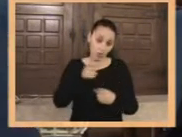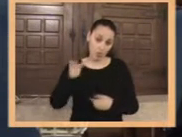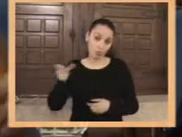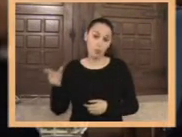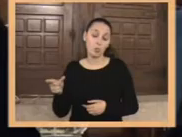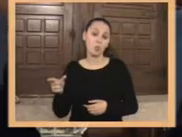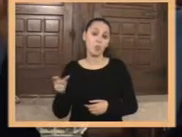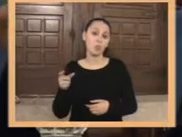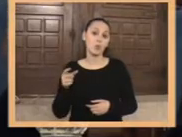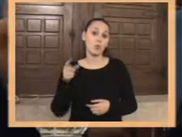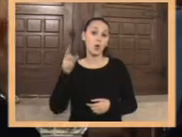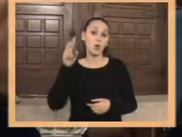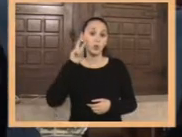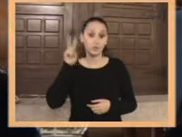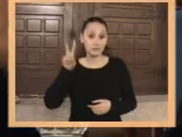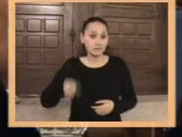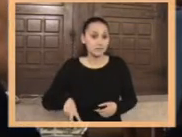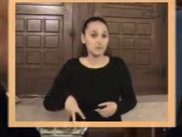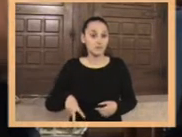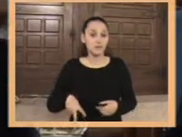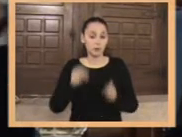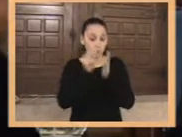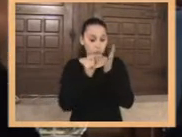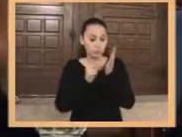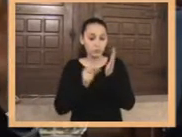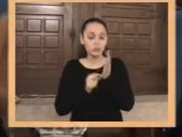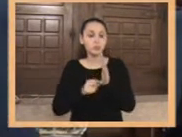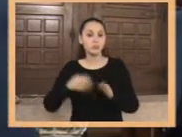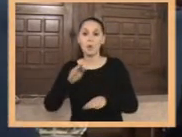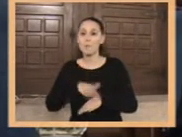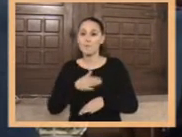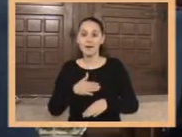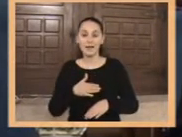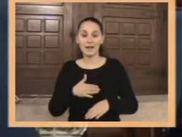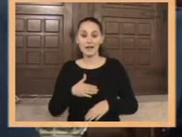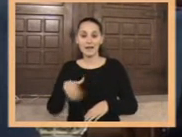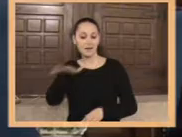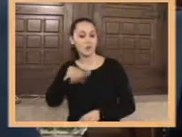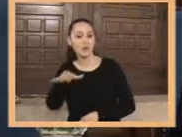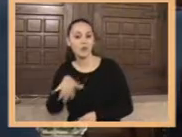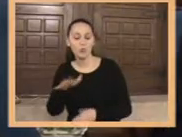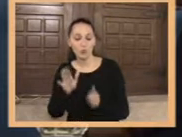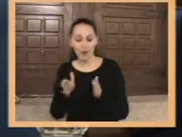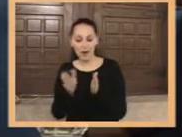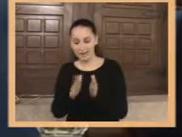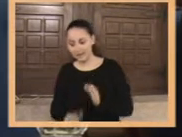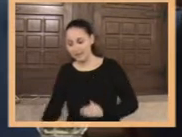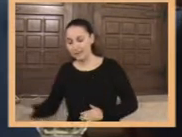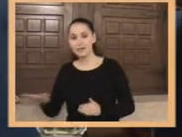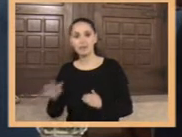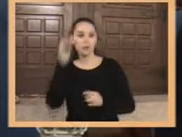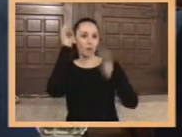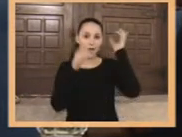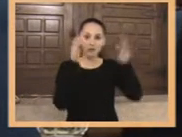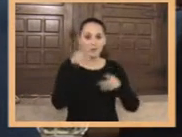cumplían requisitos ni siquiera para ser ludoteca, ni siquiera para ser ludoteca. Y, sin embargo, el arquitecto municipal